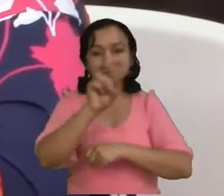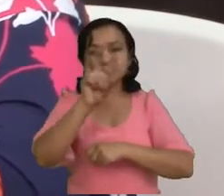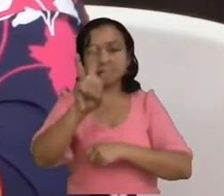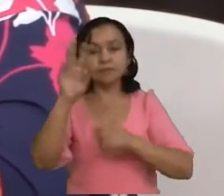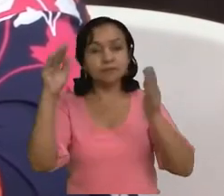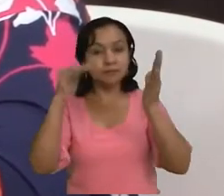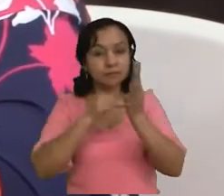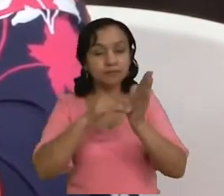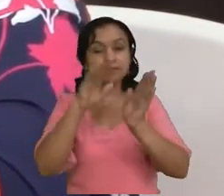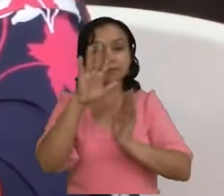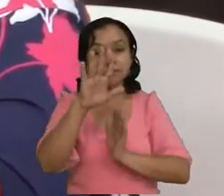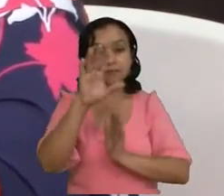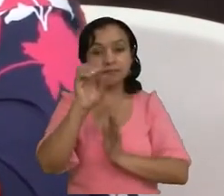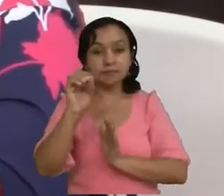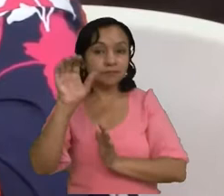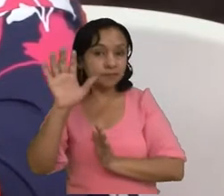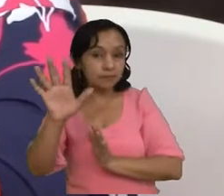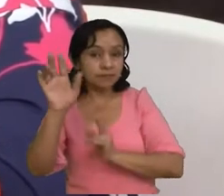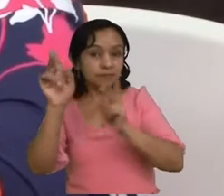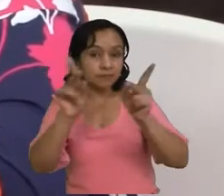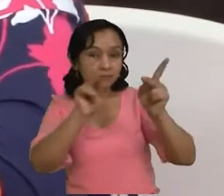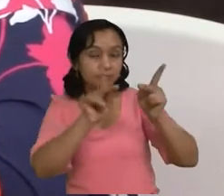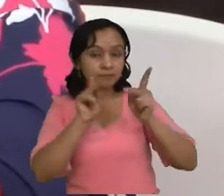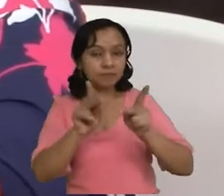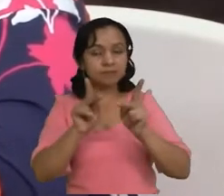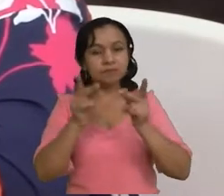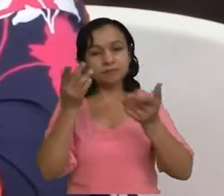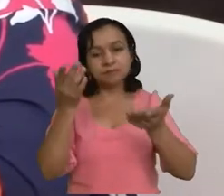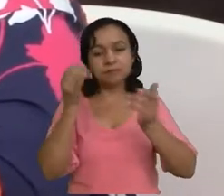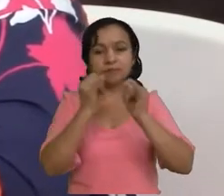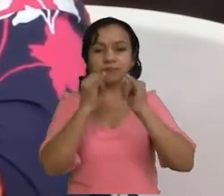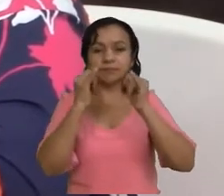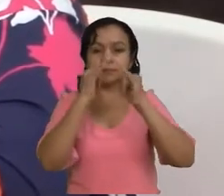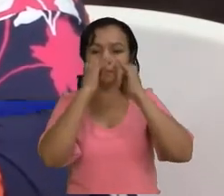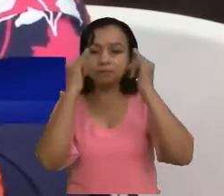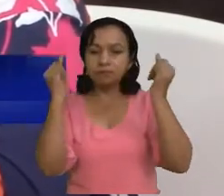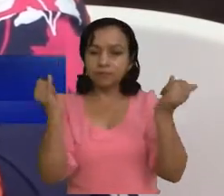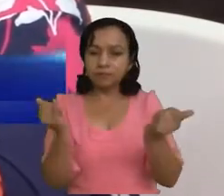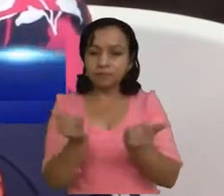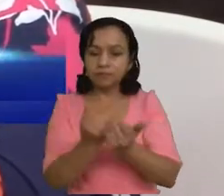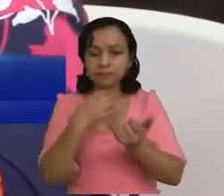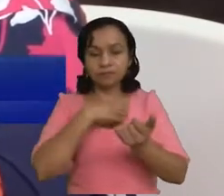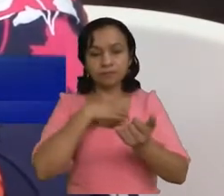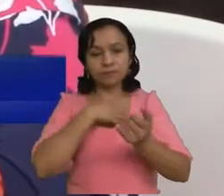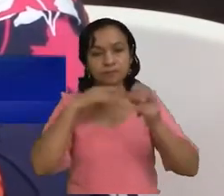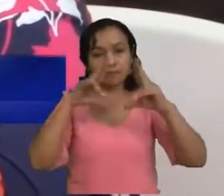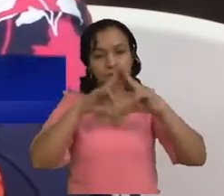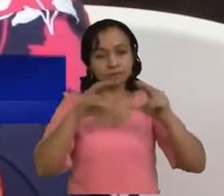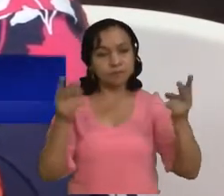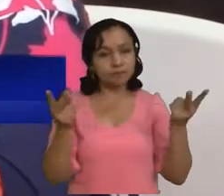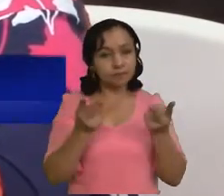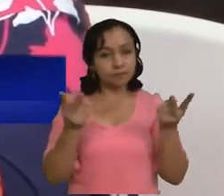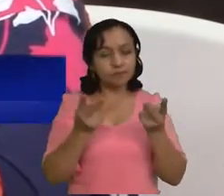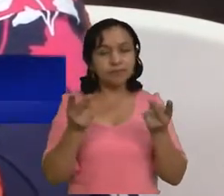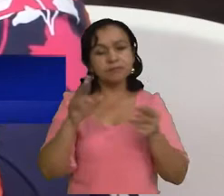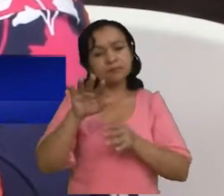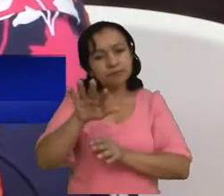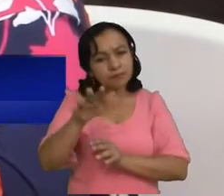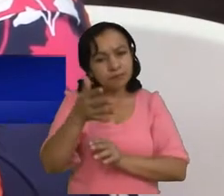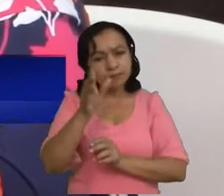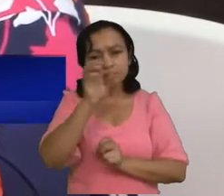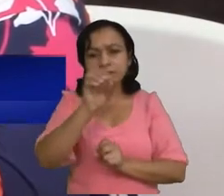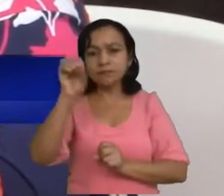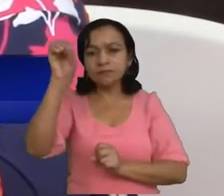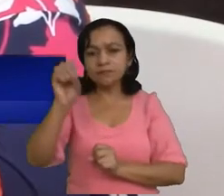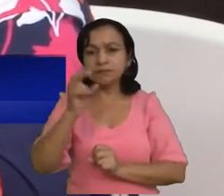23.505 pasajeros. Pueden ser internacionales y nacionales. Asimismo, un promedio de